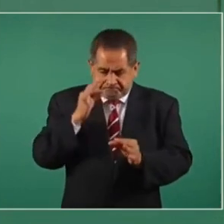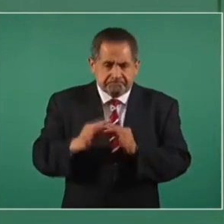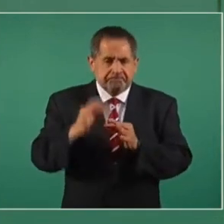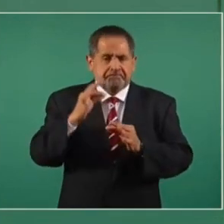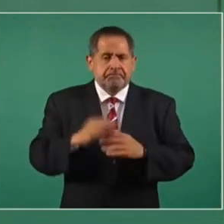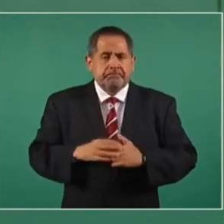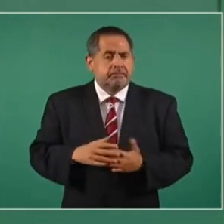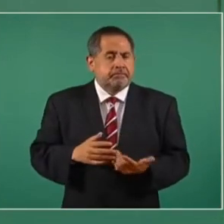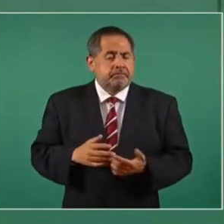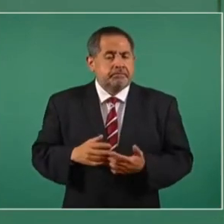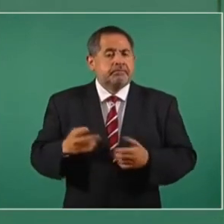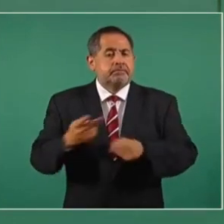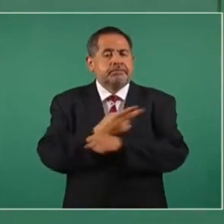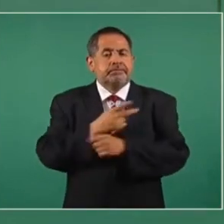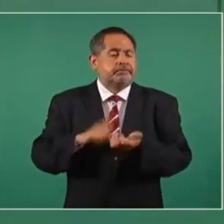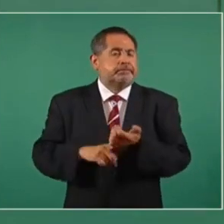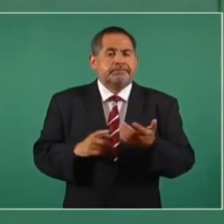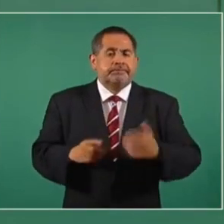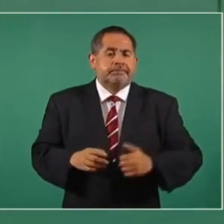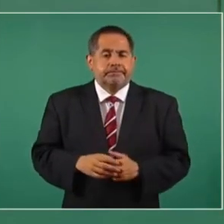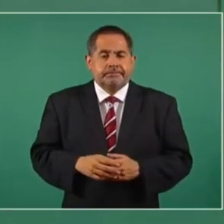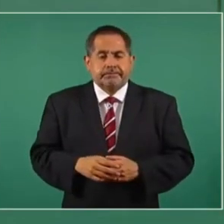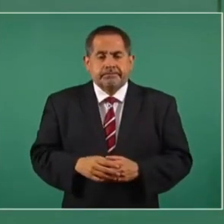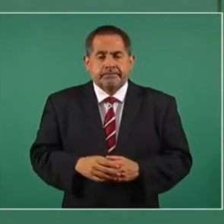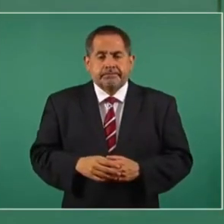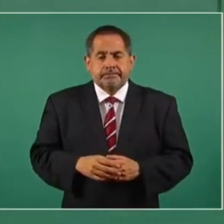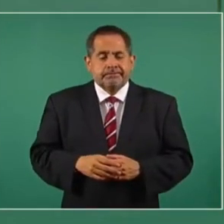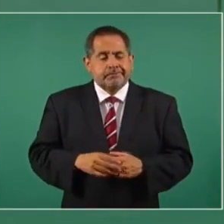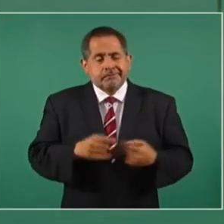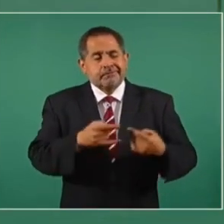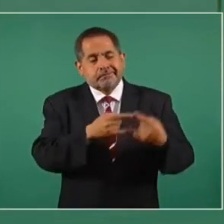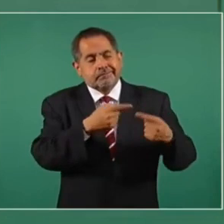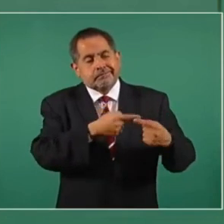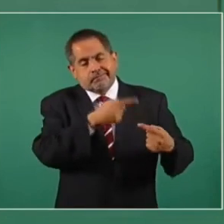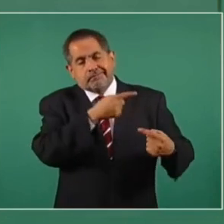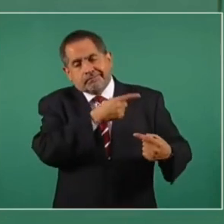¿Qué pasó? Se vienen arrastrando